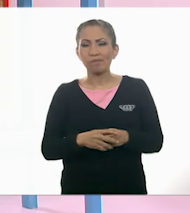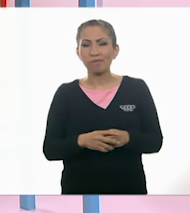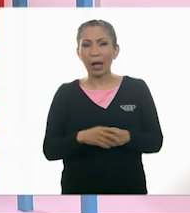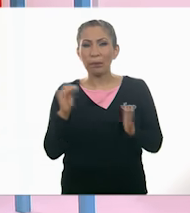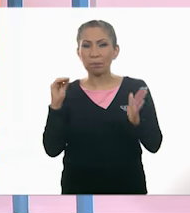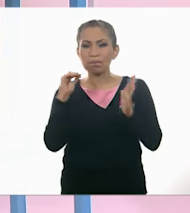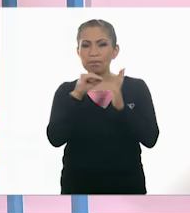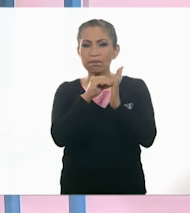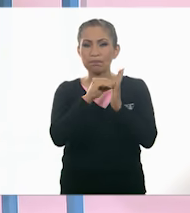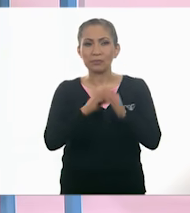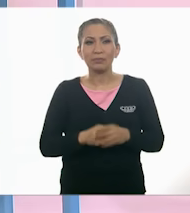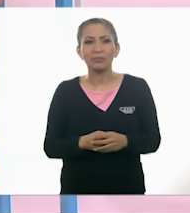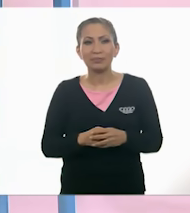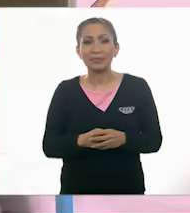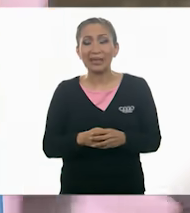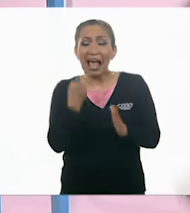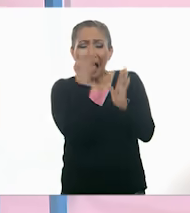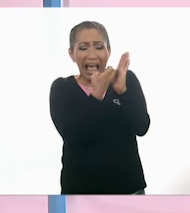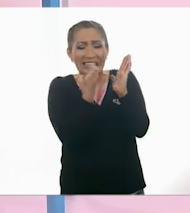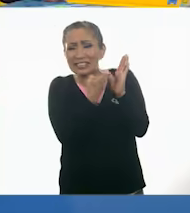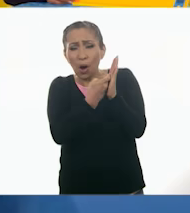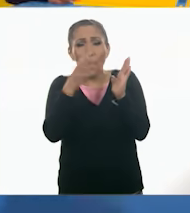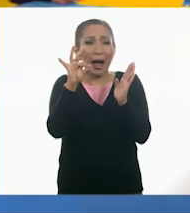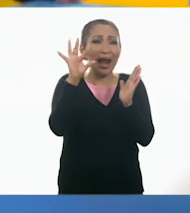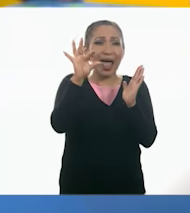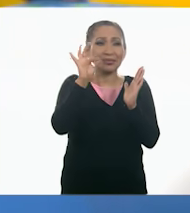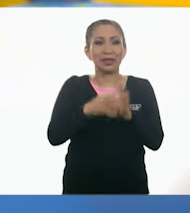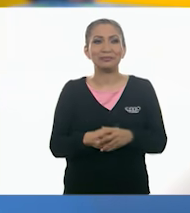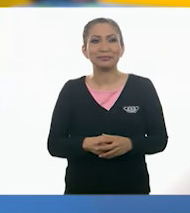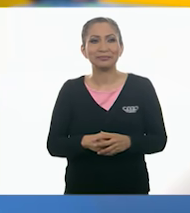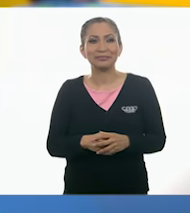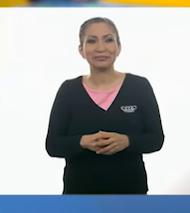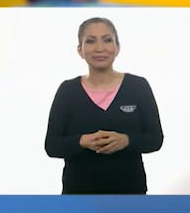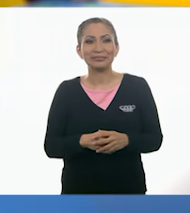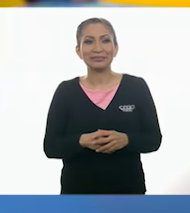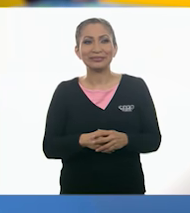a colocarlo. ¡Y aquí está el 40!